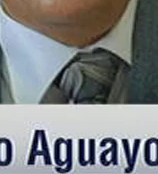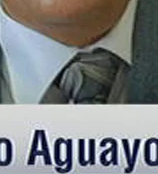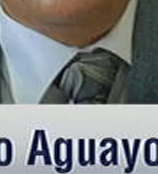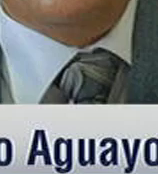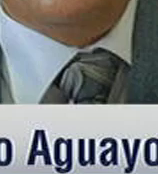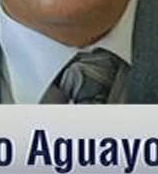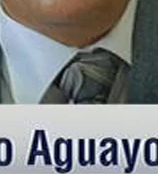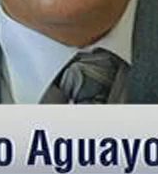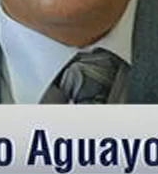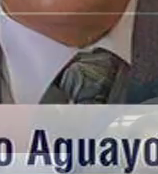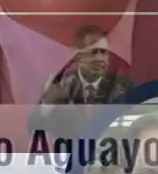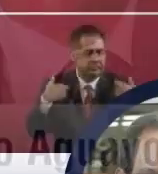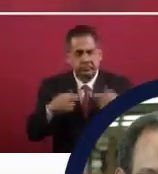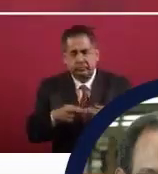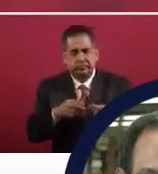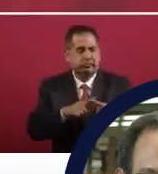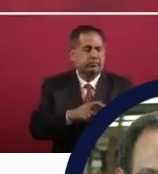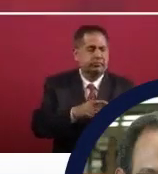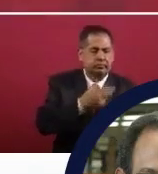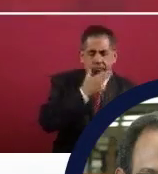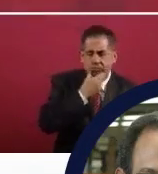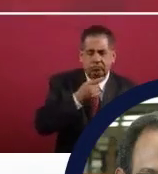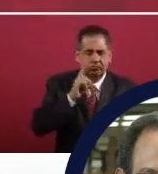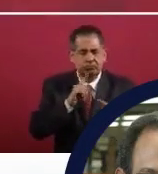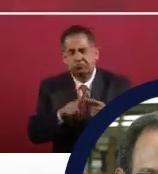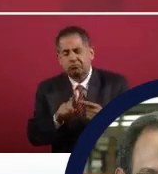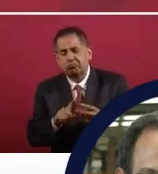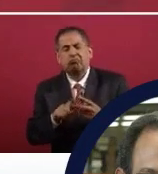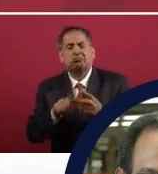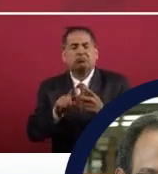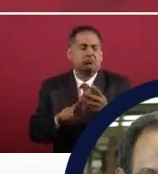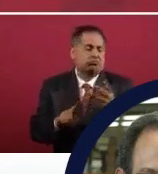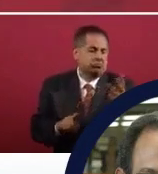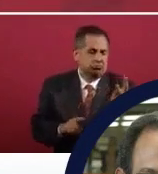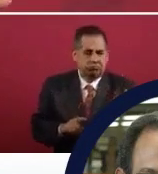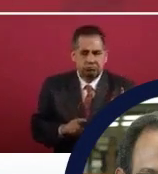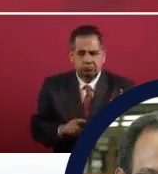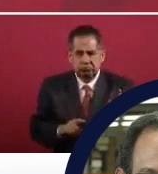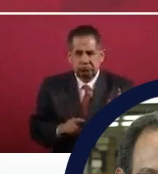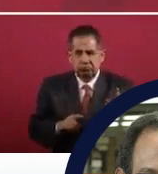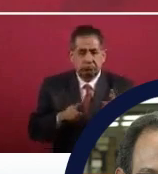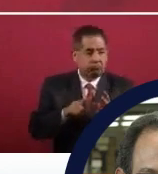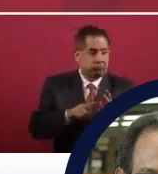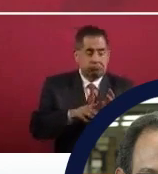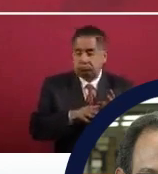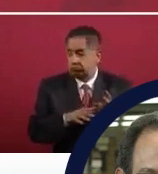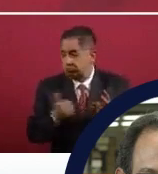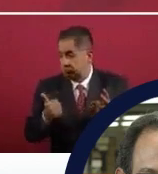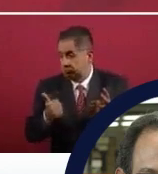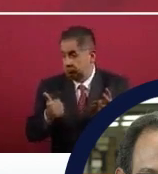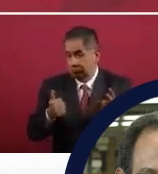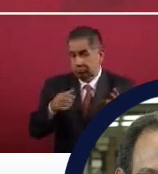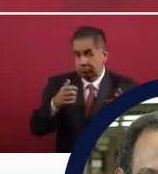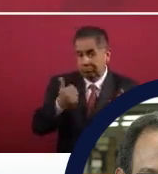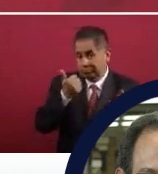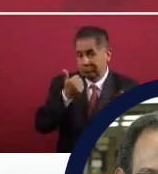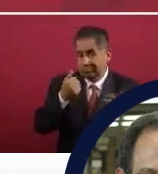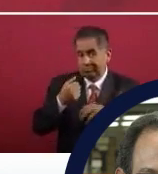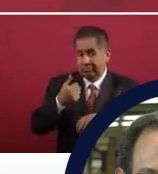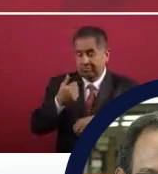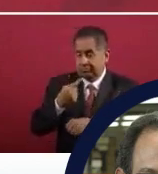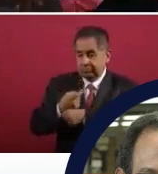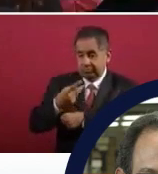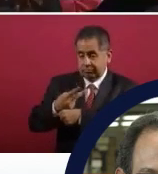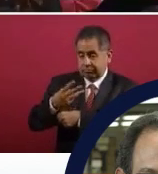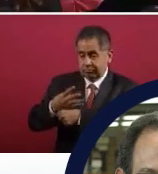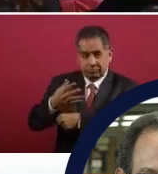puedo entender así? Mire, no, lo voy a reformular en términos analíticos. La protección de